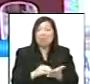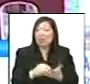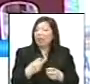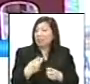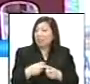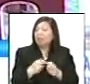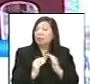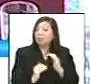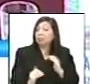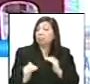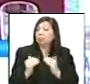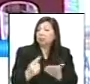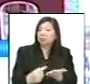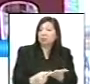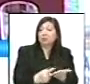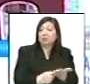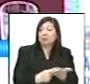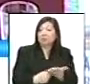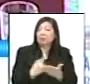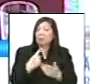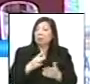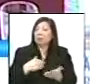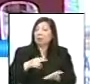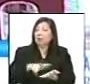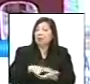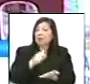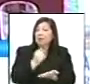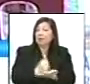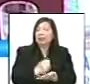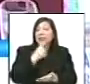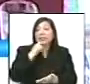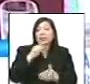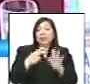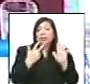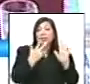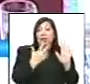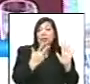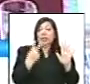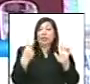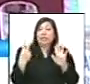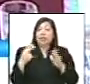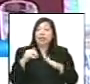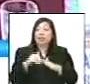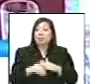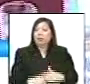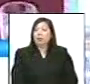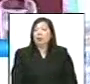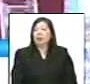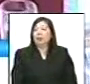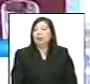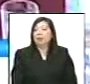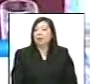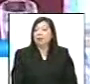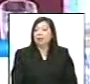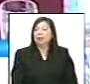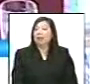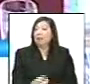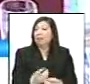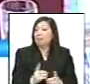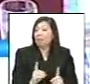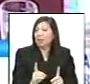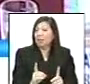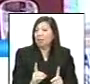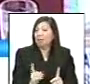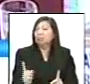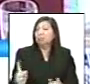haber alcanzado este consenso. Recuerden que para poder aprobarlo en el Pleno se necesitan 87 votos. Por lo tanto, el ejercicio democrático de alcanzar